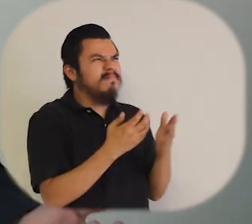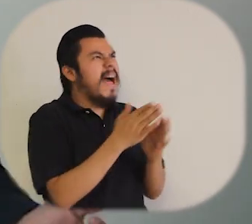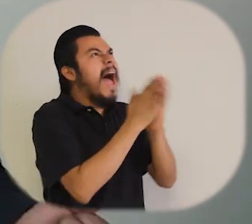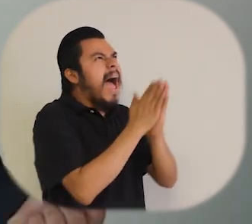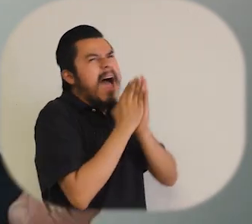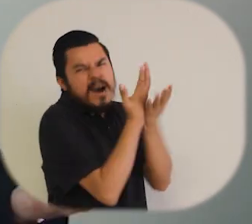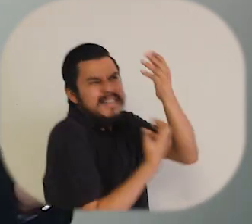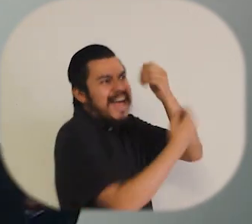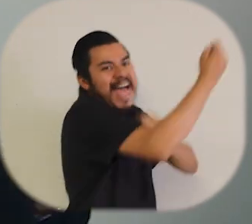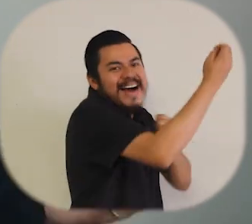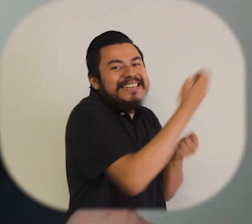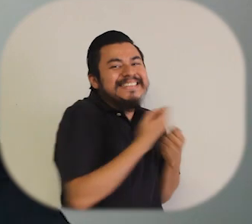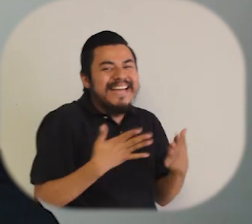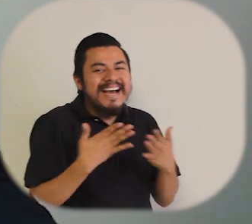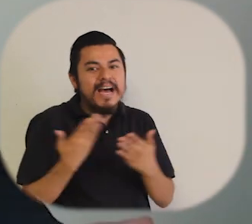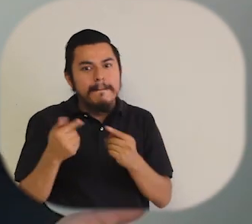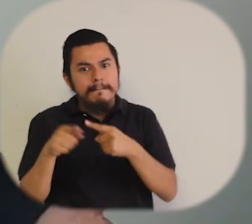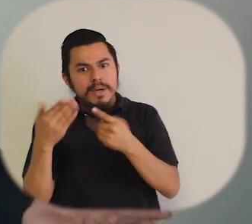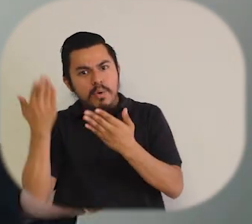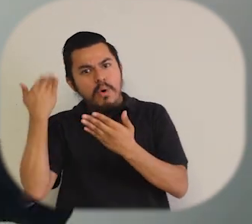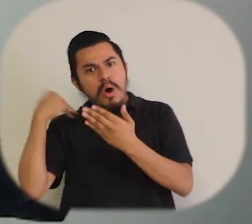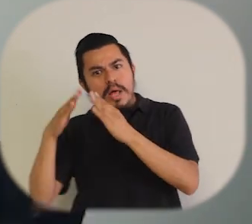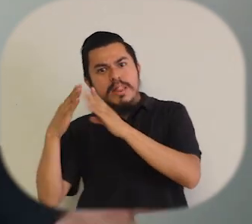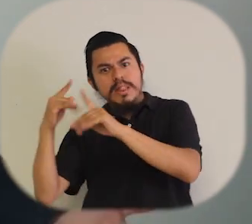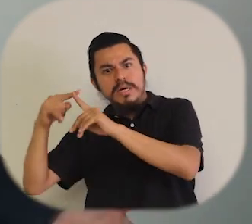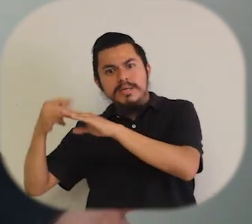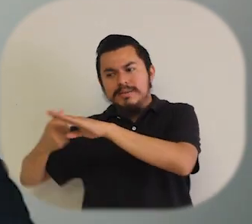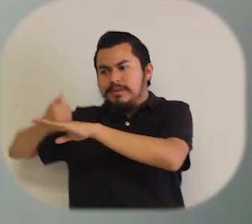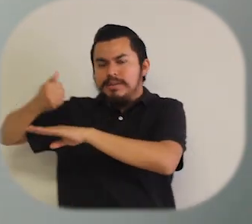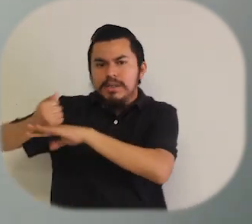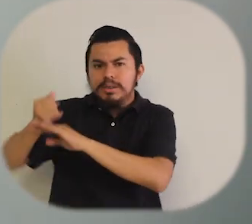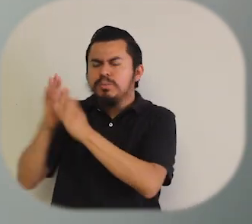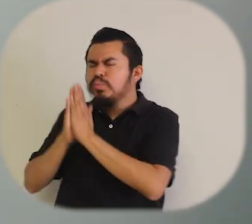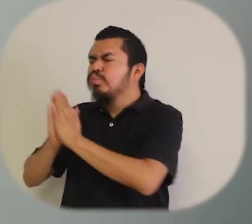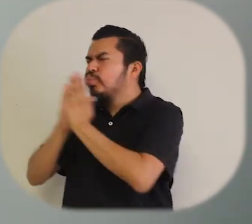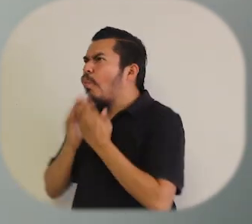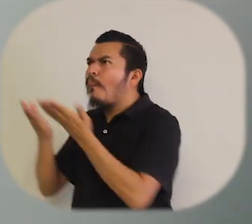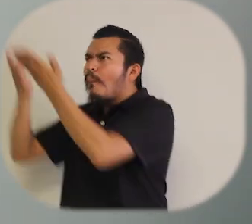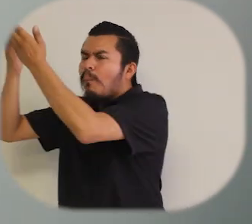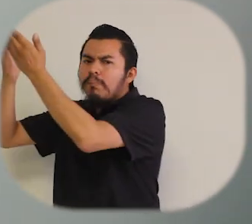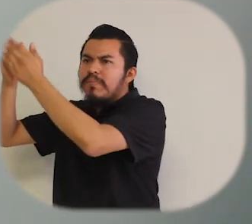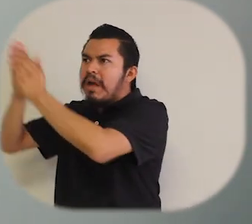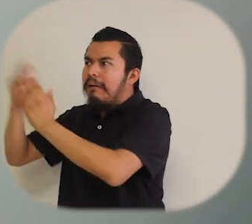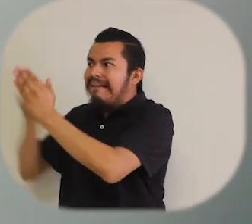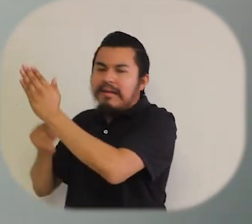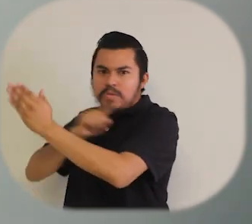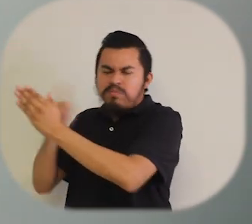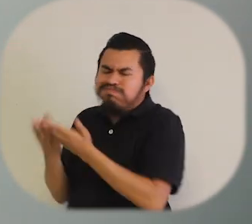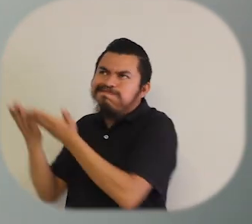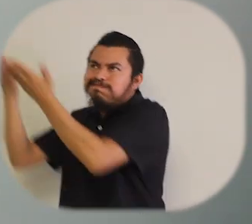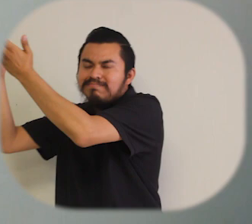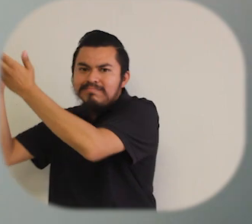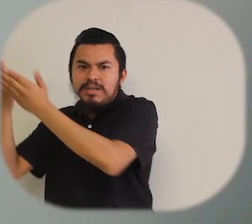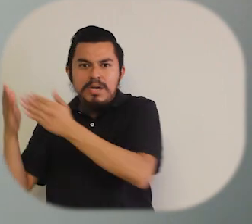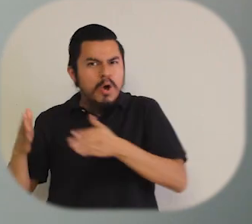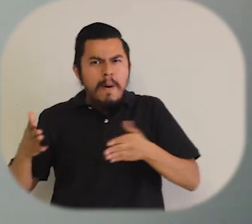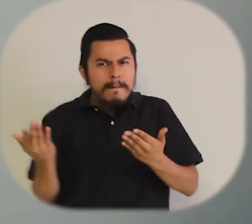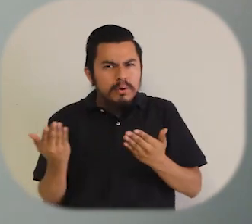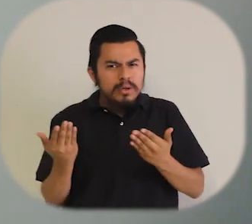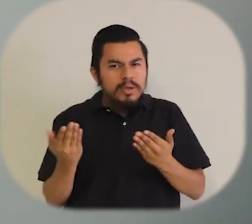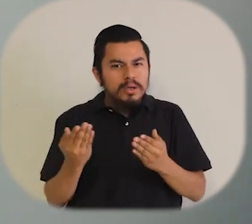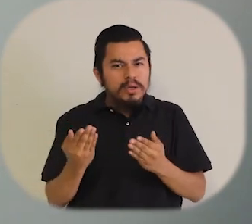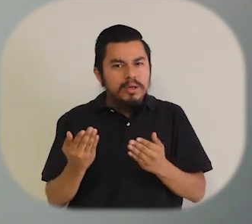iglesia primitiva que entrega su vida para Jesús? ¿Por qué no hay gente así hoy? La vida de fe